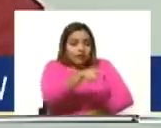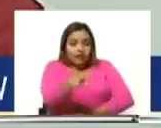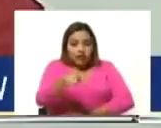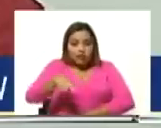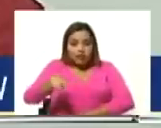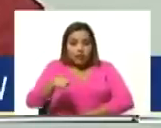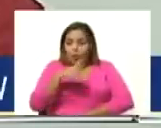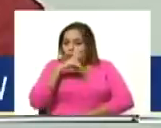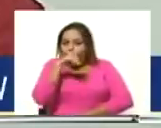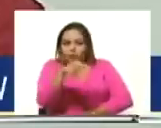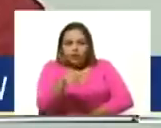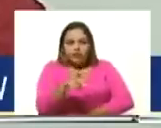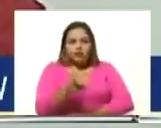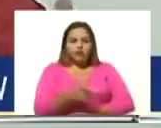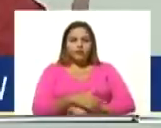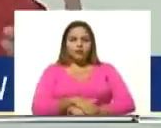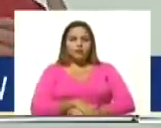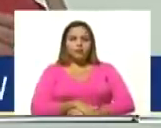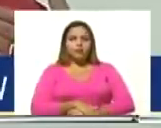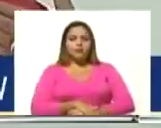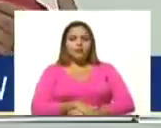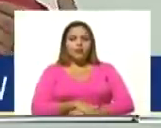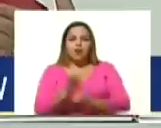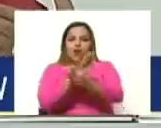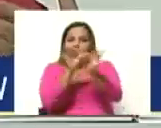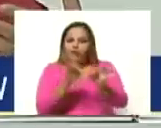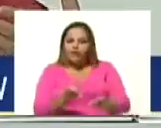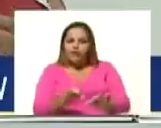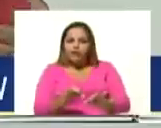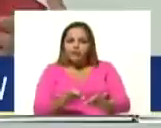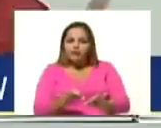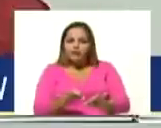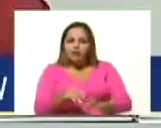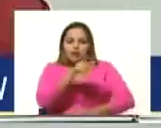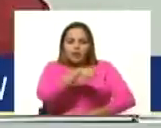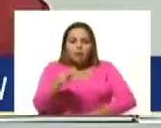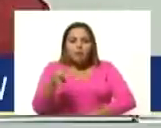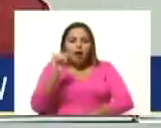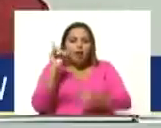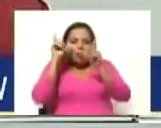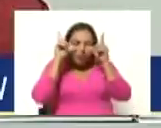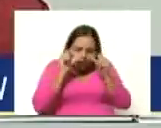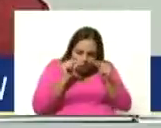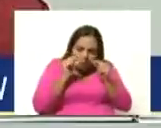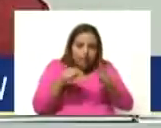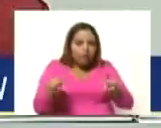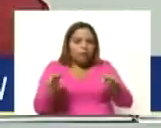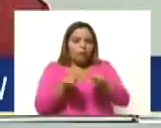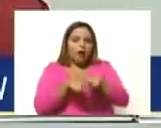Eso es terrible. Es la forma para ellos tener a su población dormida.